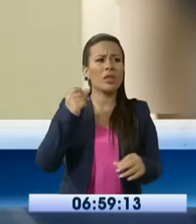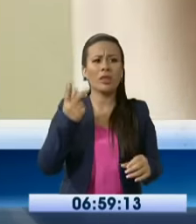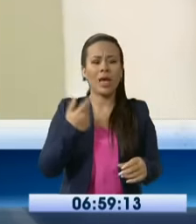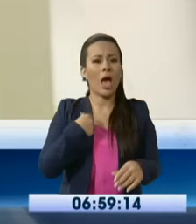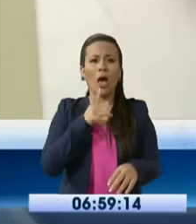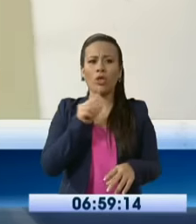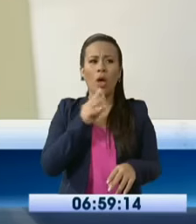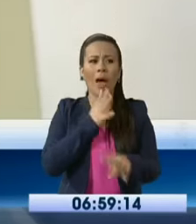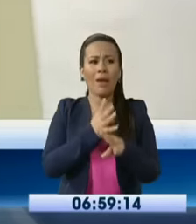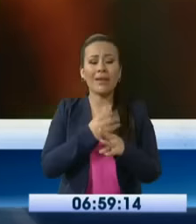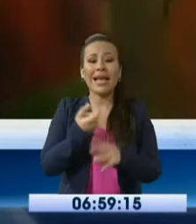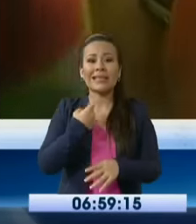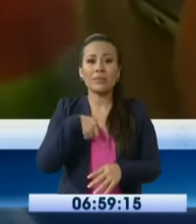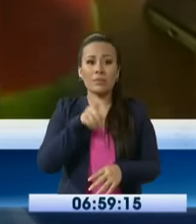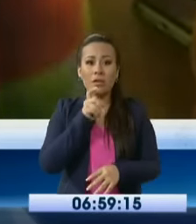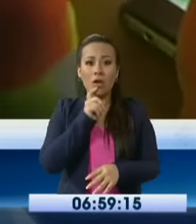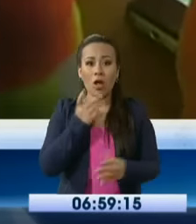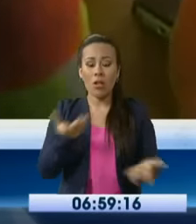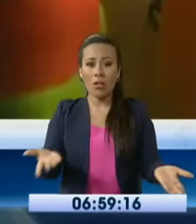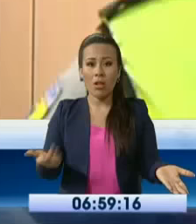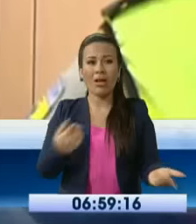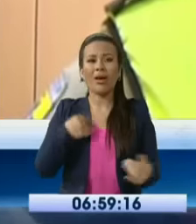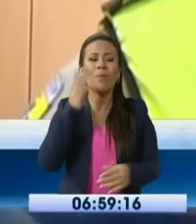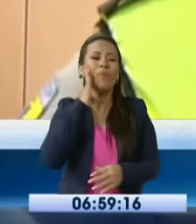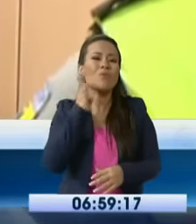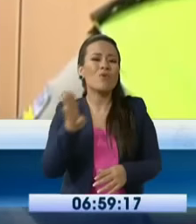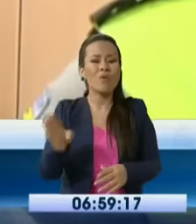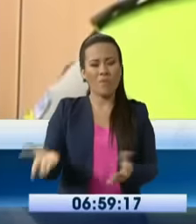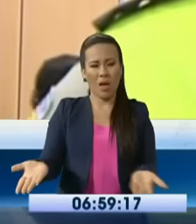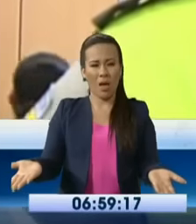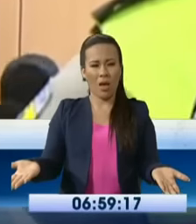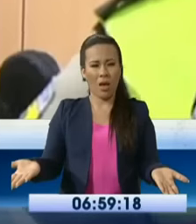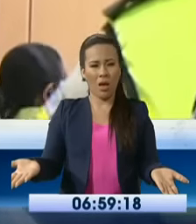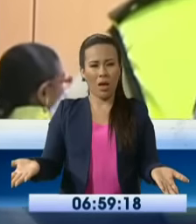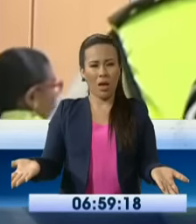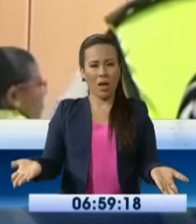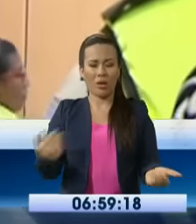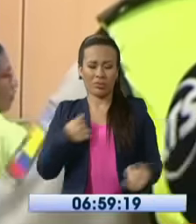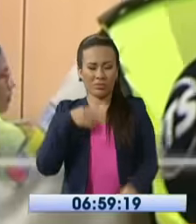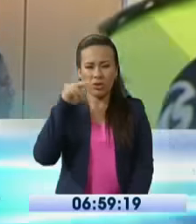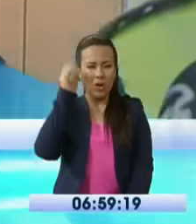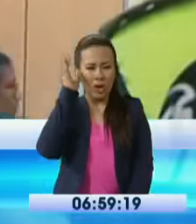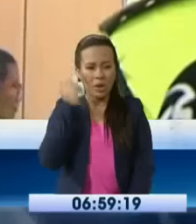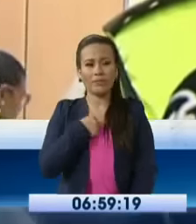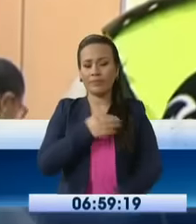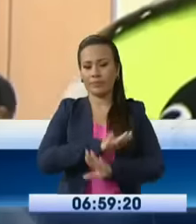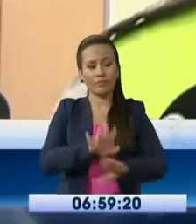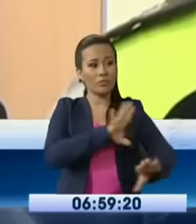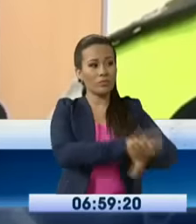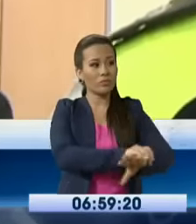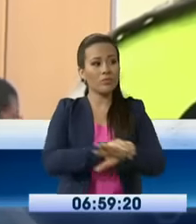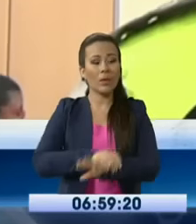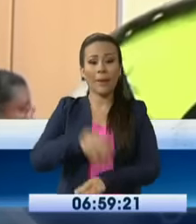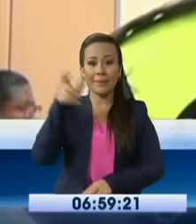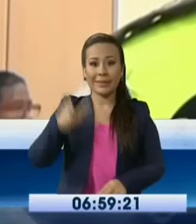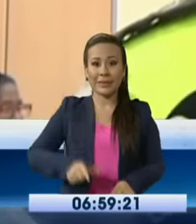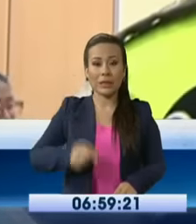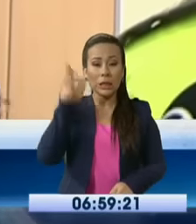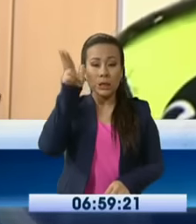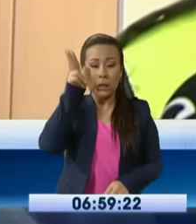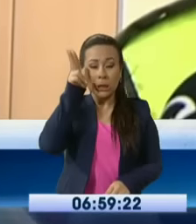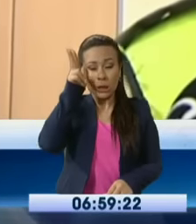español. Afirman que todo fue una broma. Sustraído en calidad de retenido al ciudadano chino por